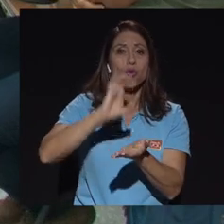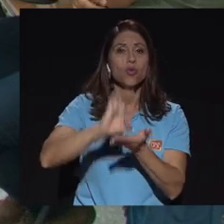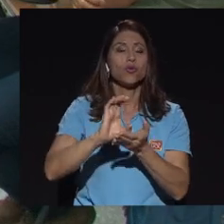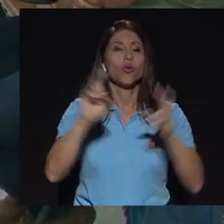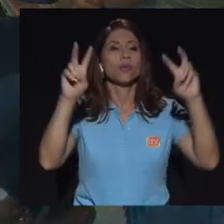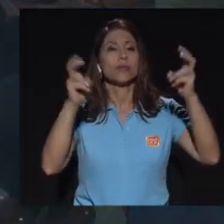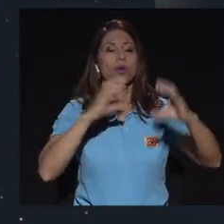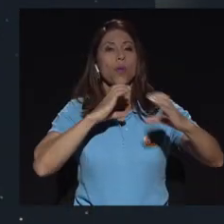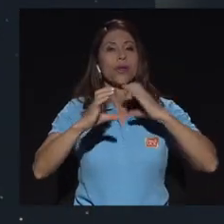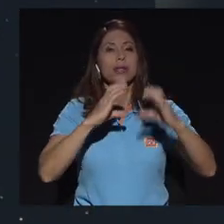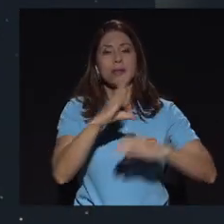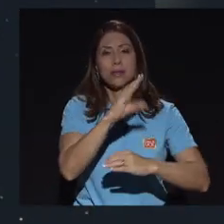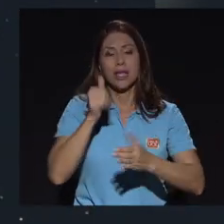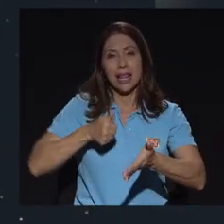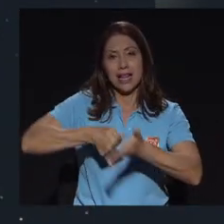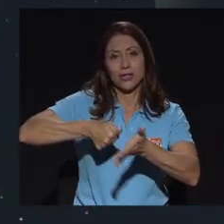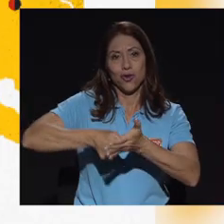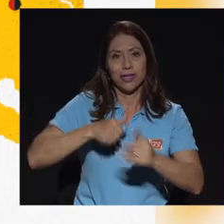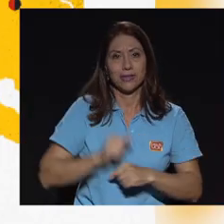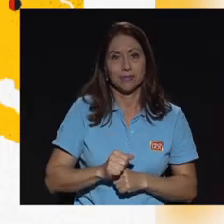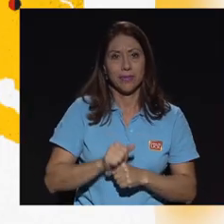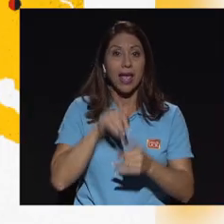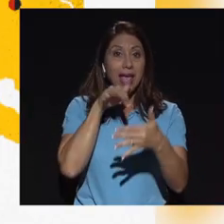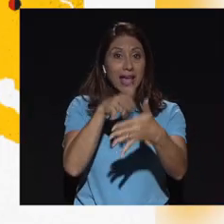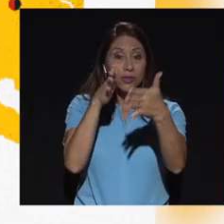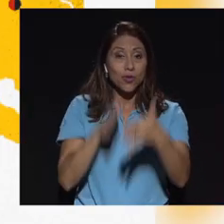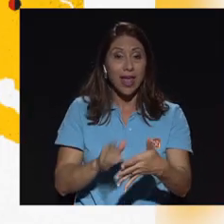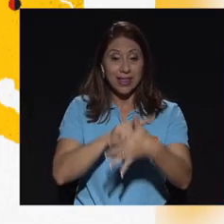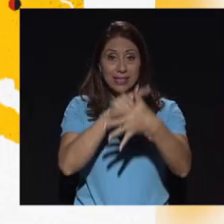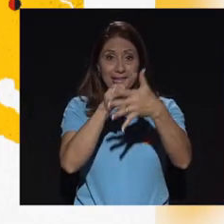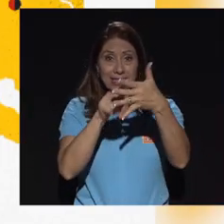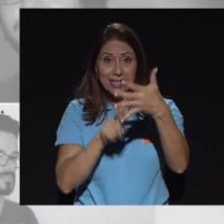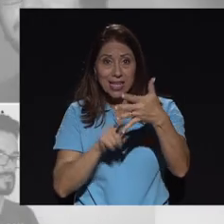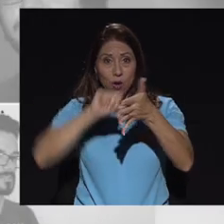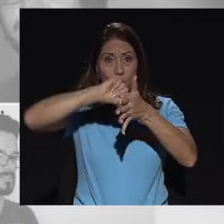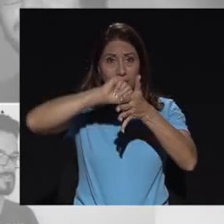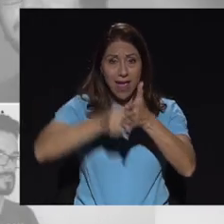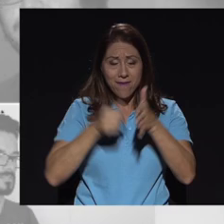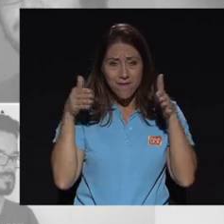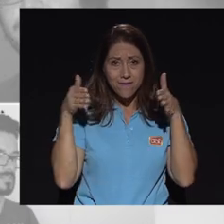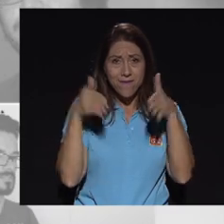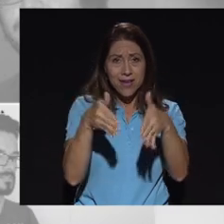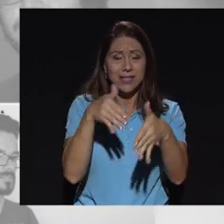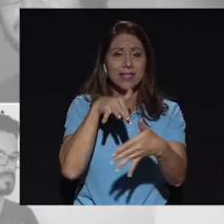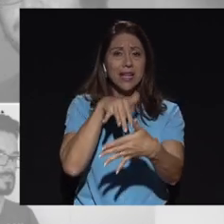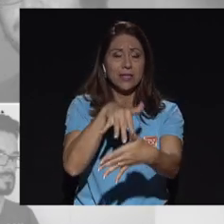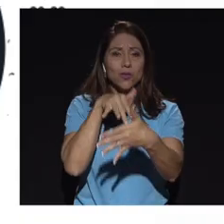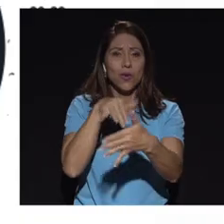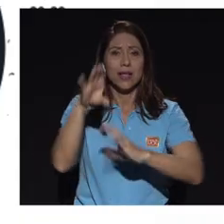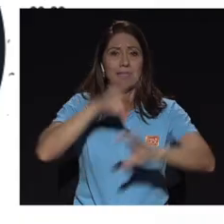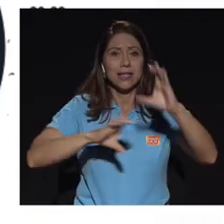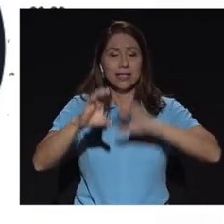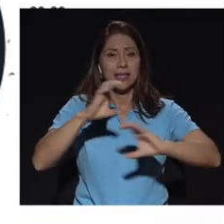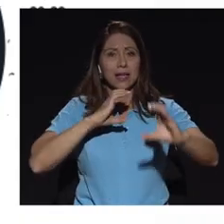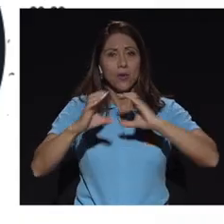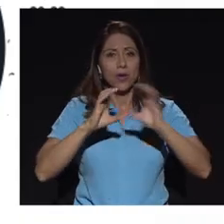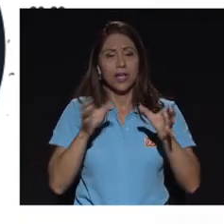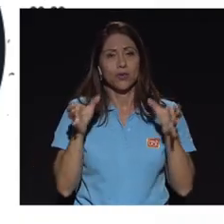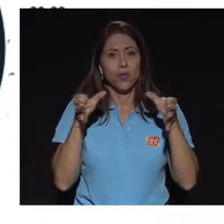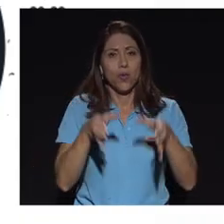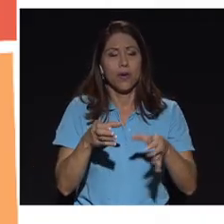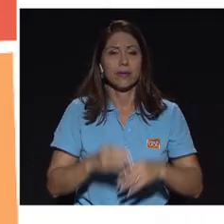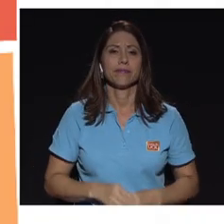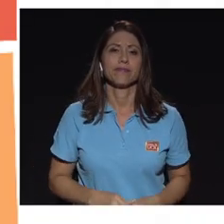y elecciones, que matriculan estudiantes de los 5 diferentes énfasis que ofrece la Escuela de Ciencias de la Comunicación Colectiva.